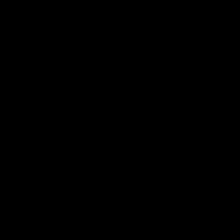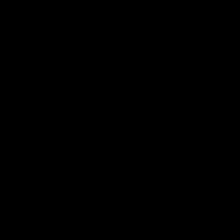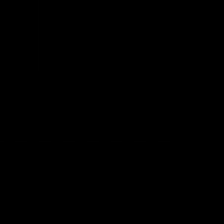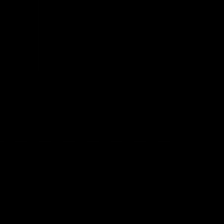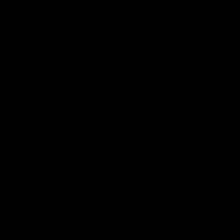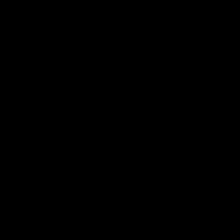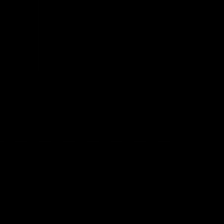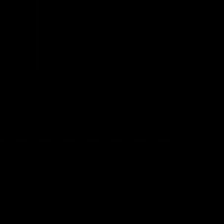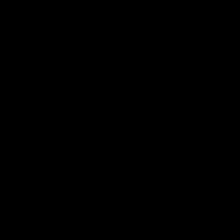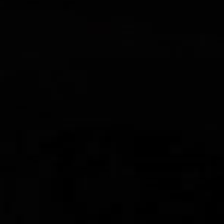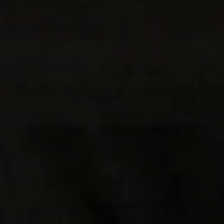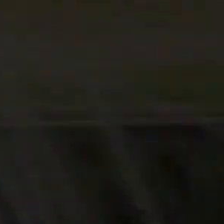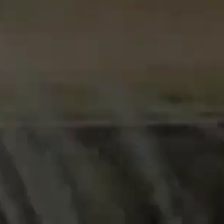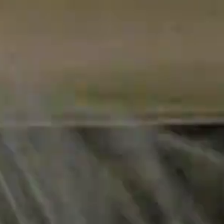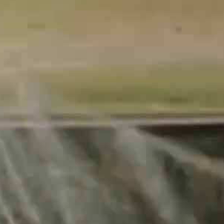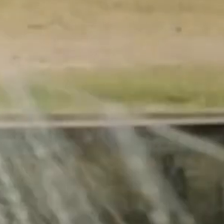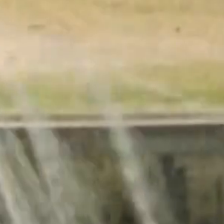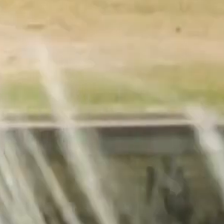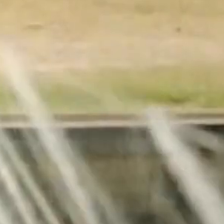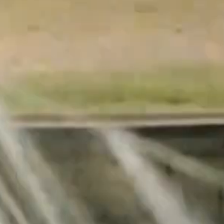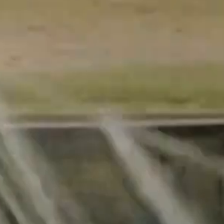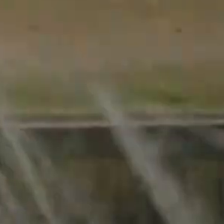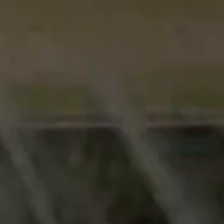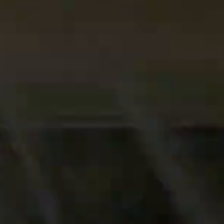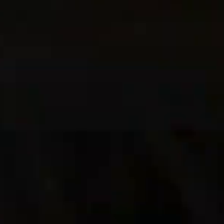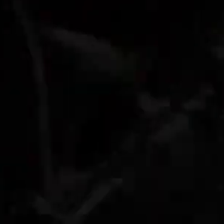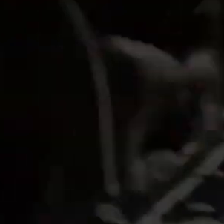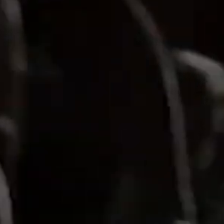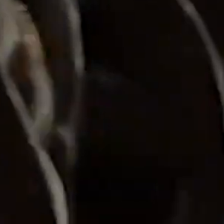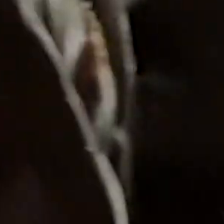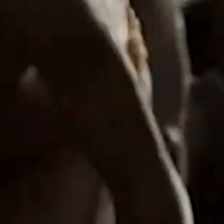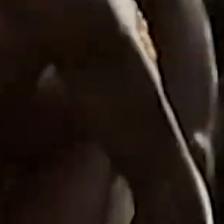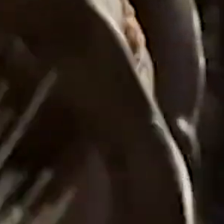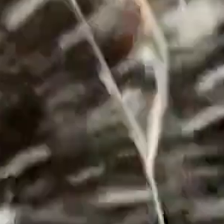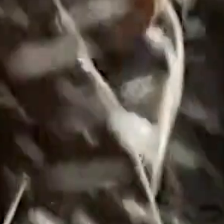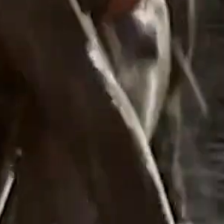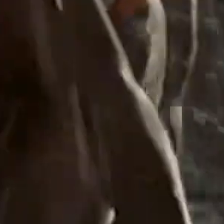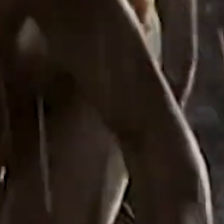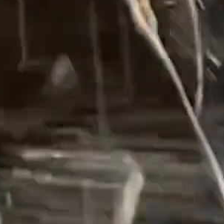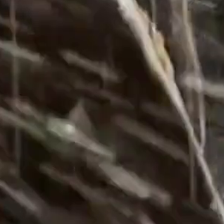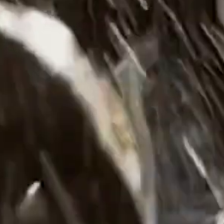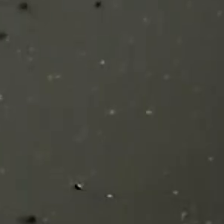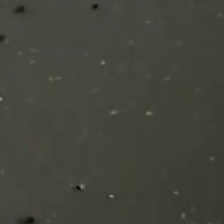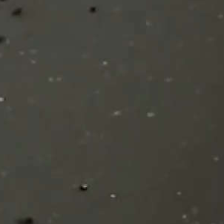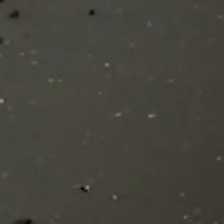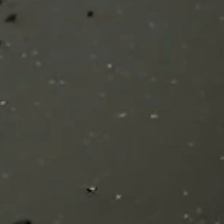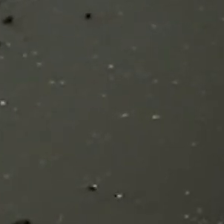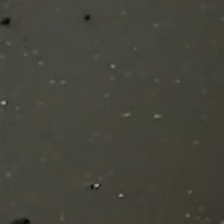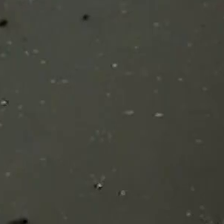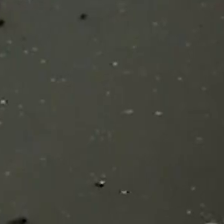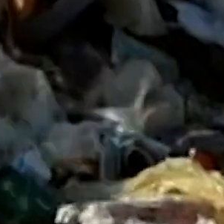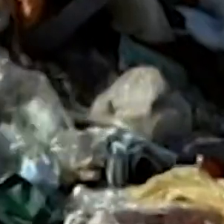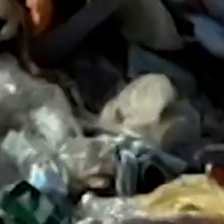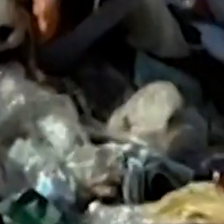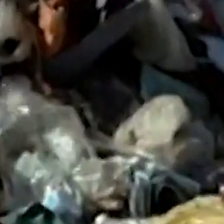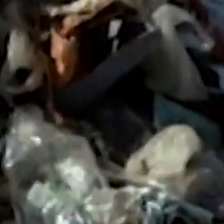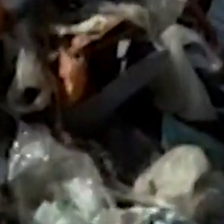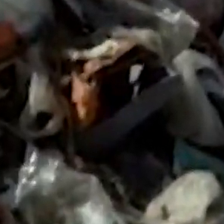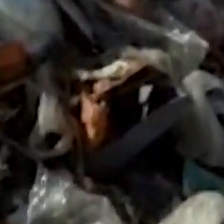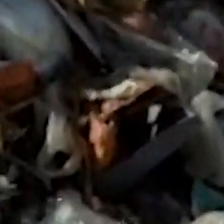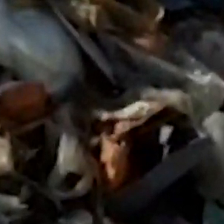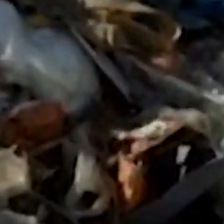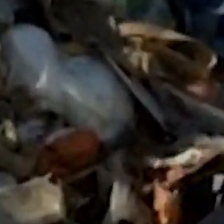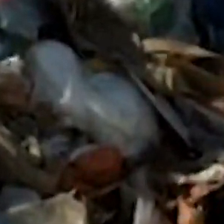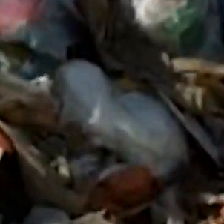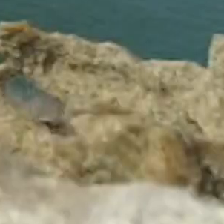Cineastas de diferentes partes del mundo nos muestran sus historias, donde el ser humano convive con la naturaleza o la